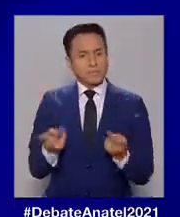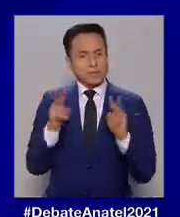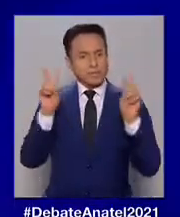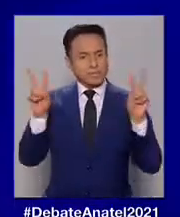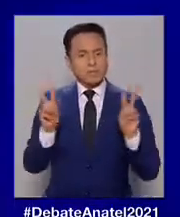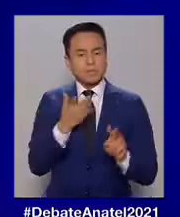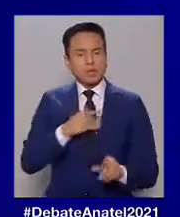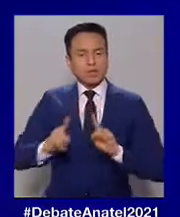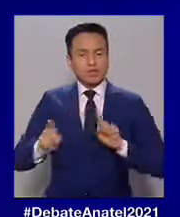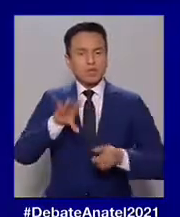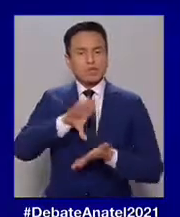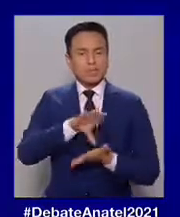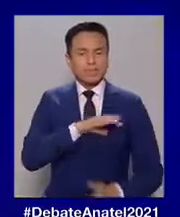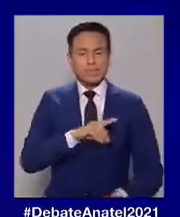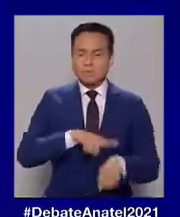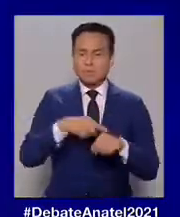gobernabilidad en nuestro país se le acabó el tiempo que usted antonio